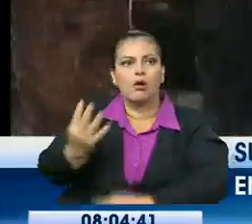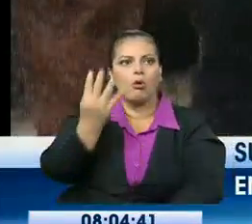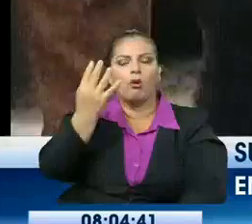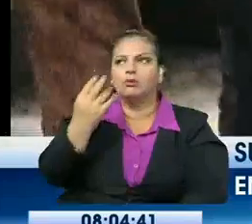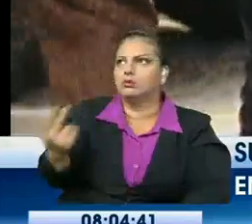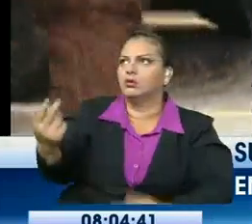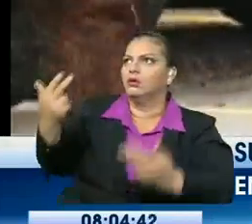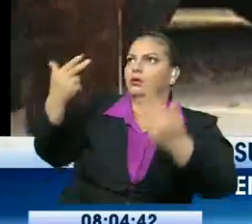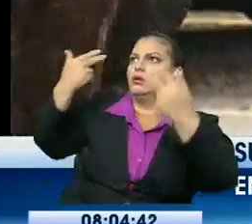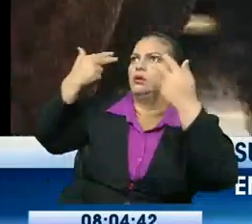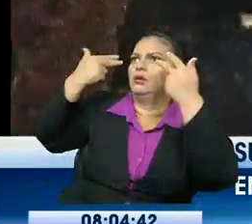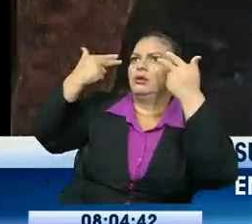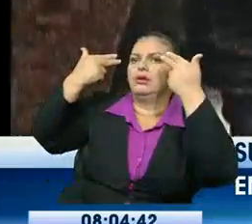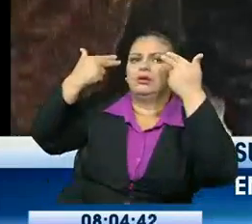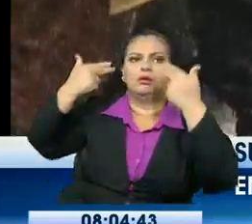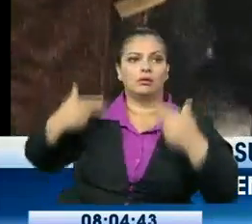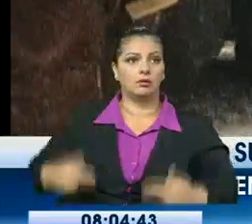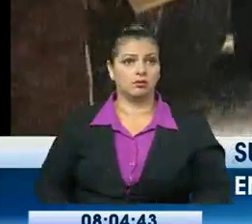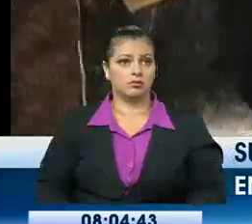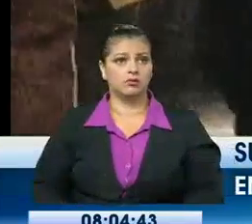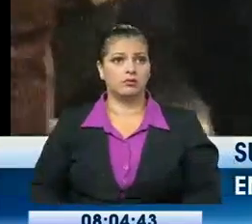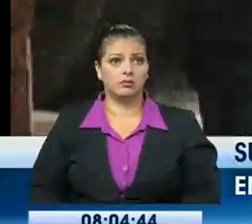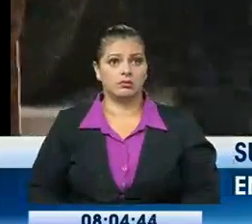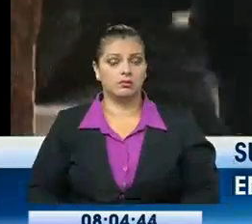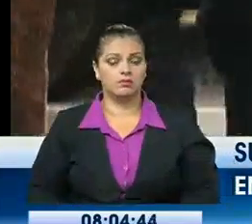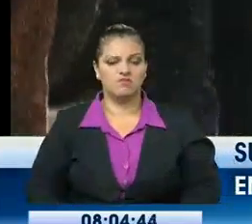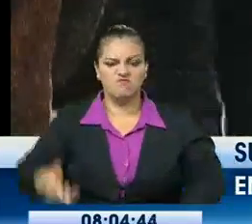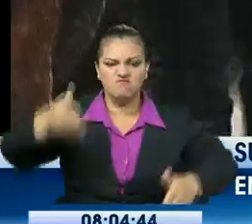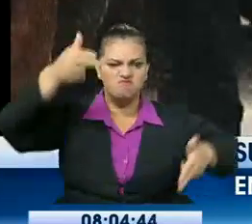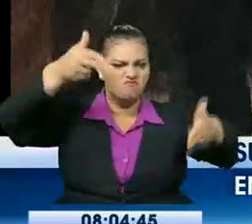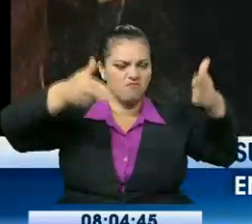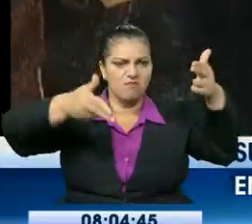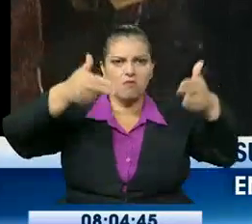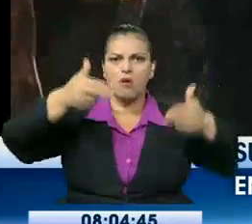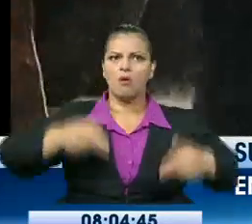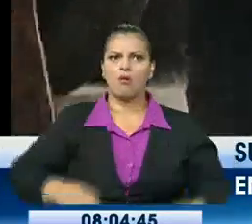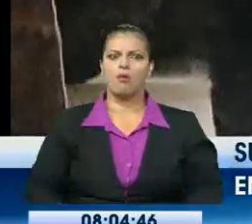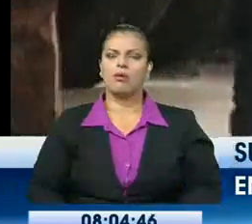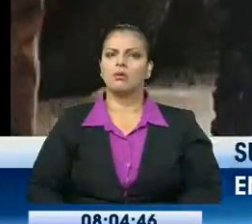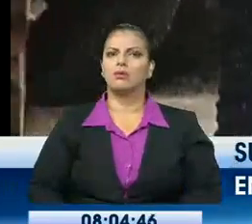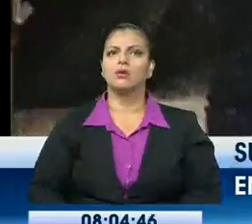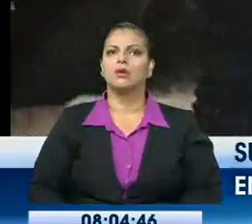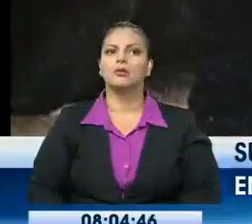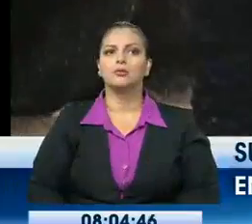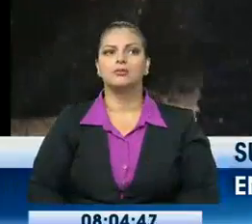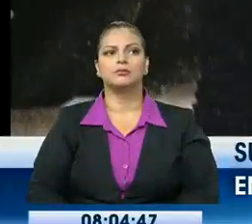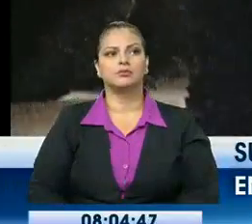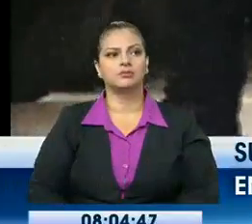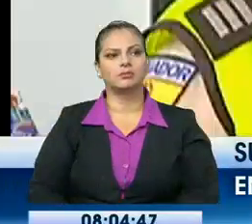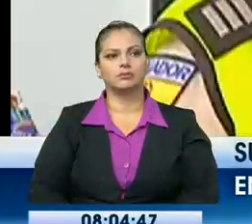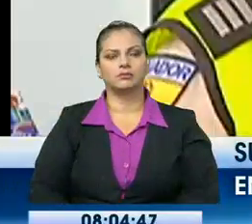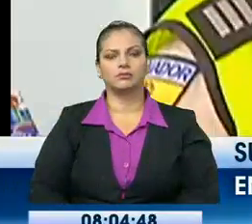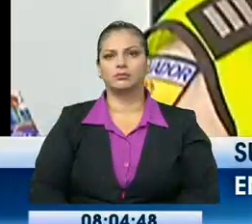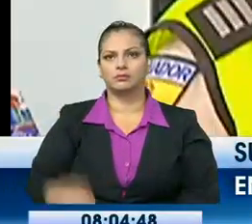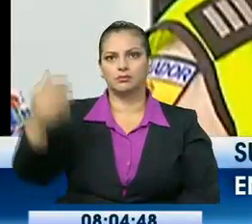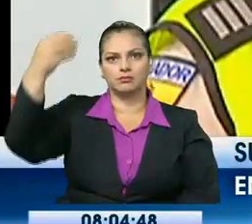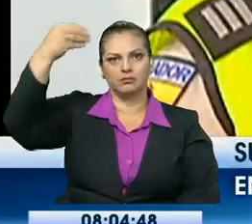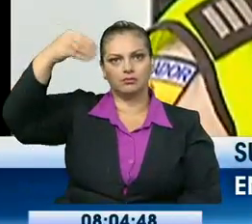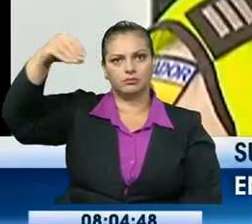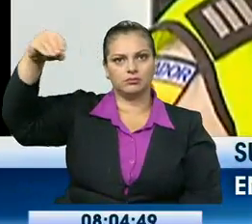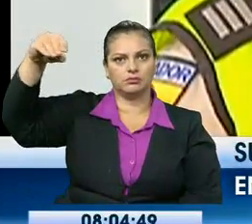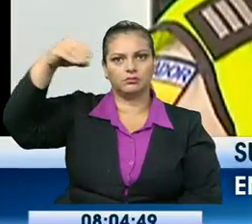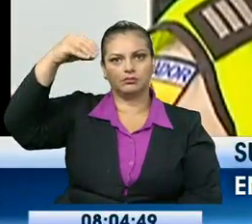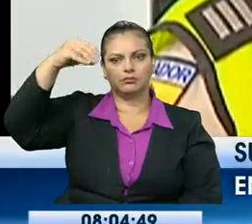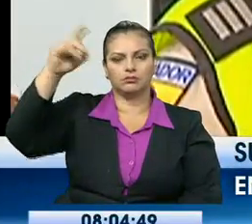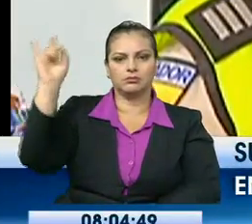fuga uno de los hoy detenidos, abriendo fuego como se puede apreciar claramente en unos videos. Esta persona